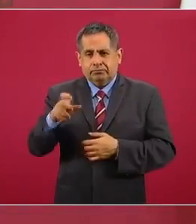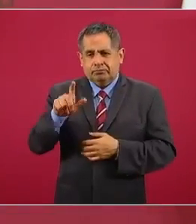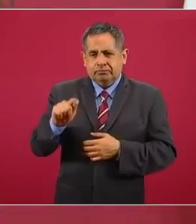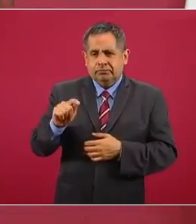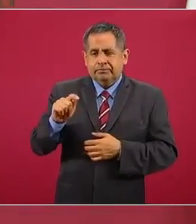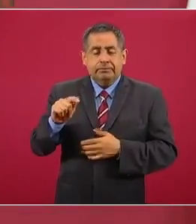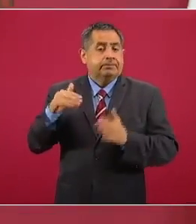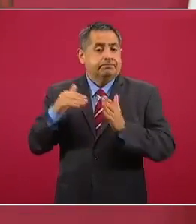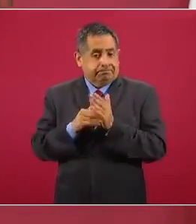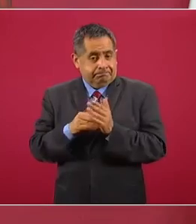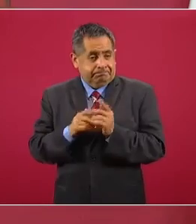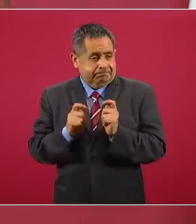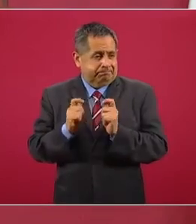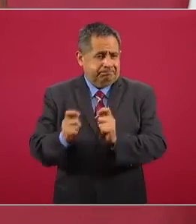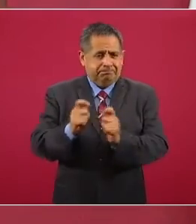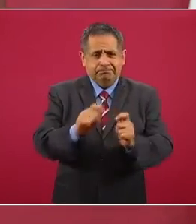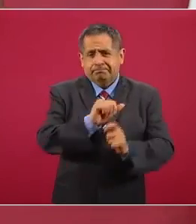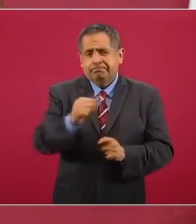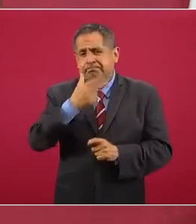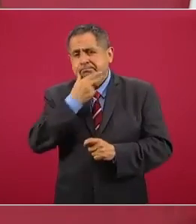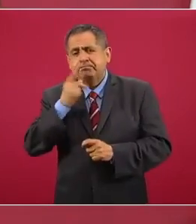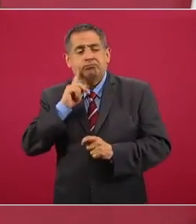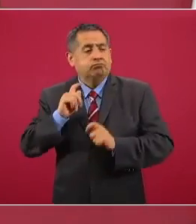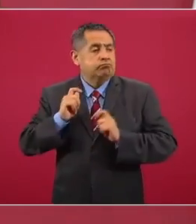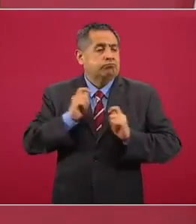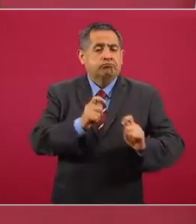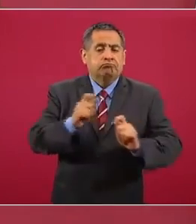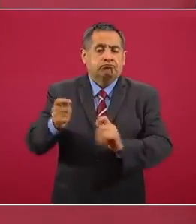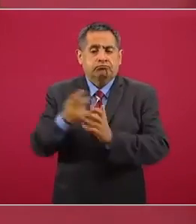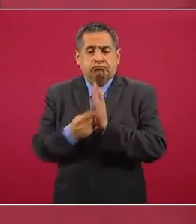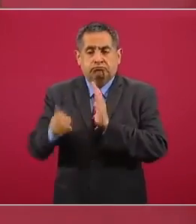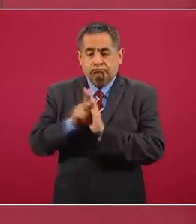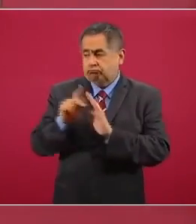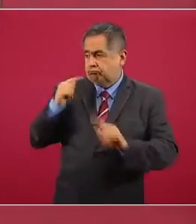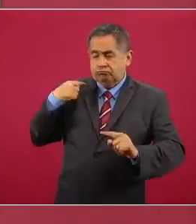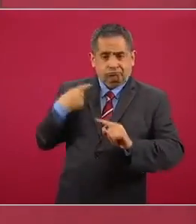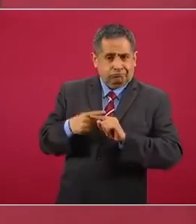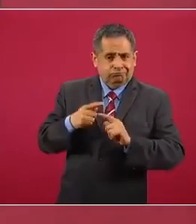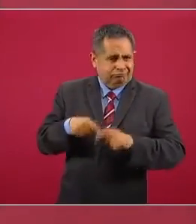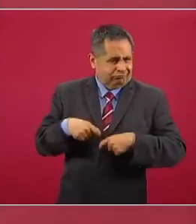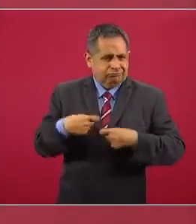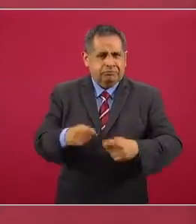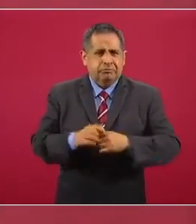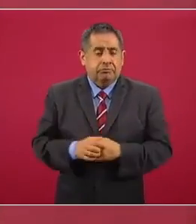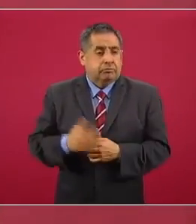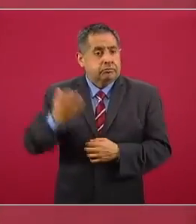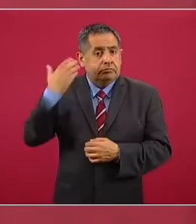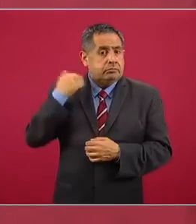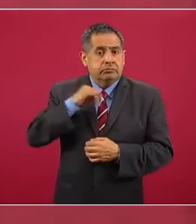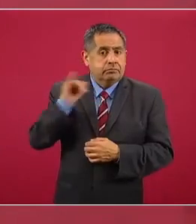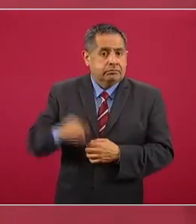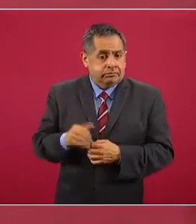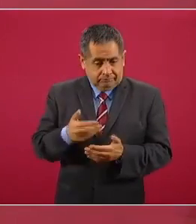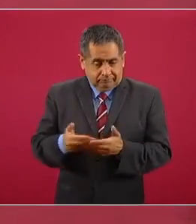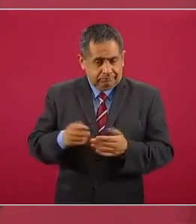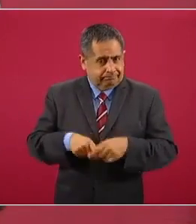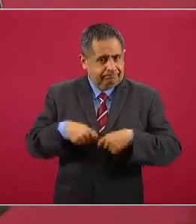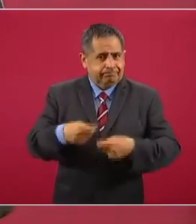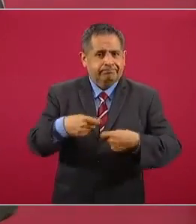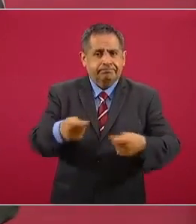270,000 maestras y maestros en el tiempo que llevamos. Eso nunca se había hecho.